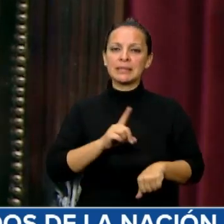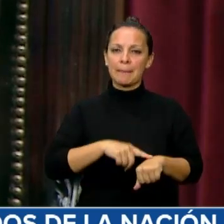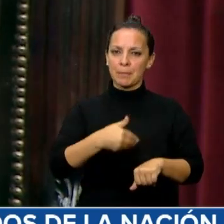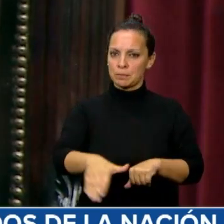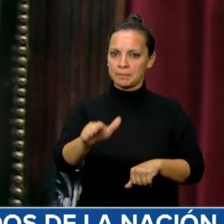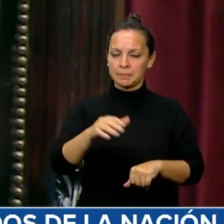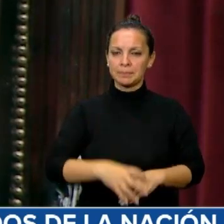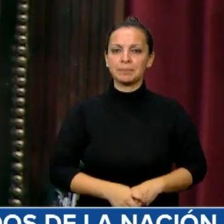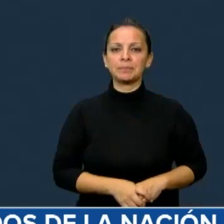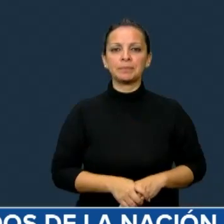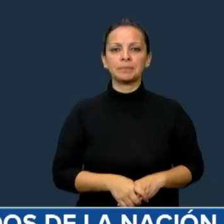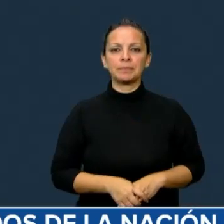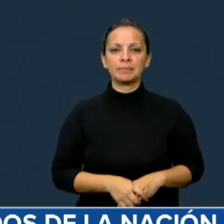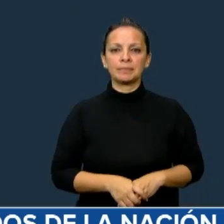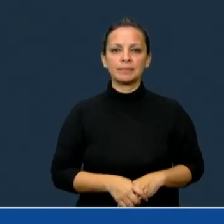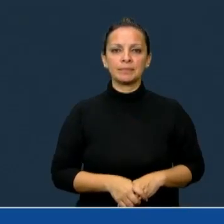Tiempo.